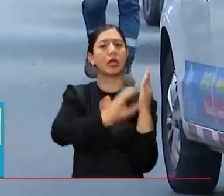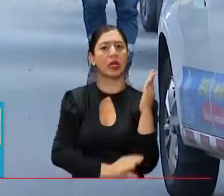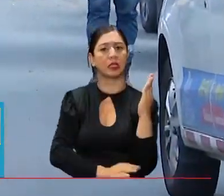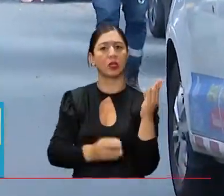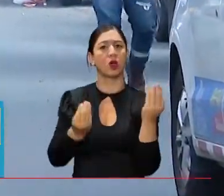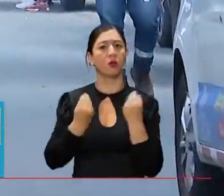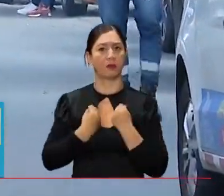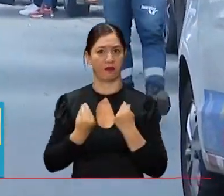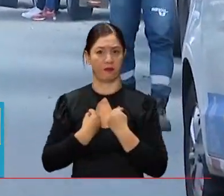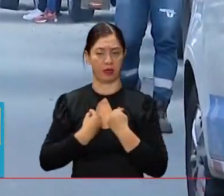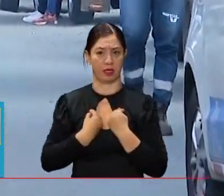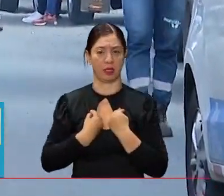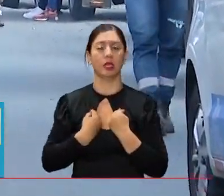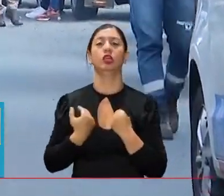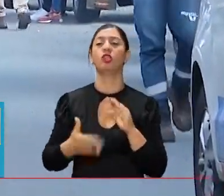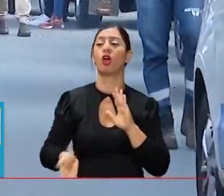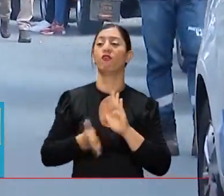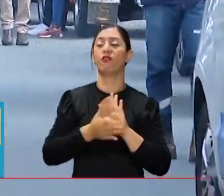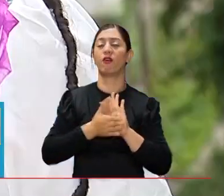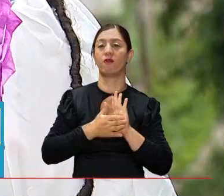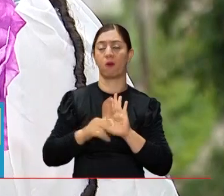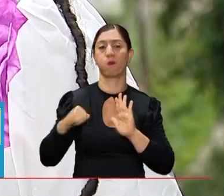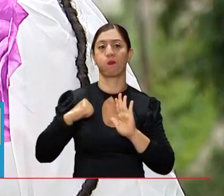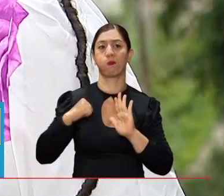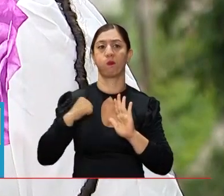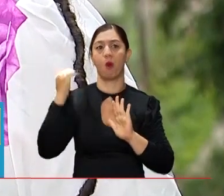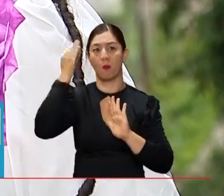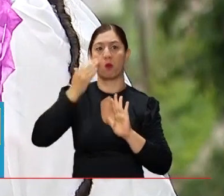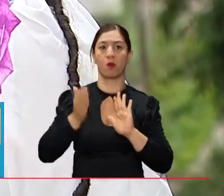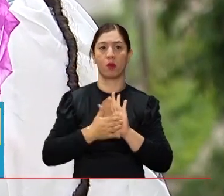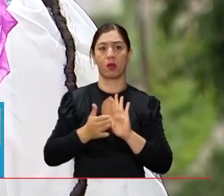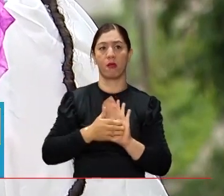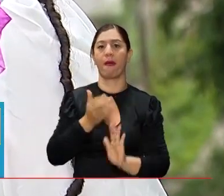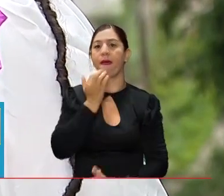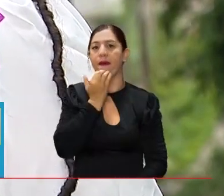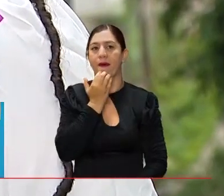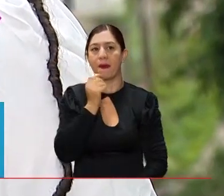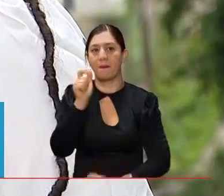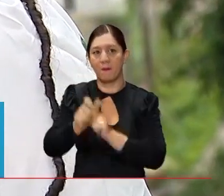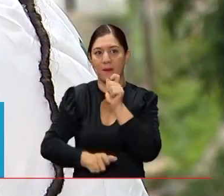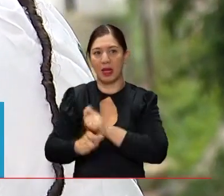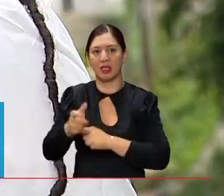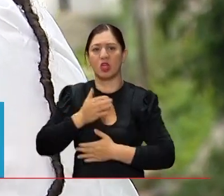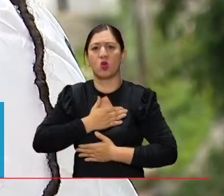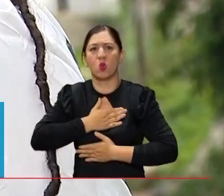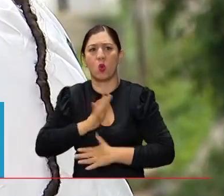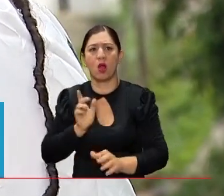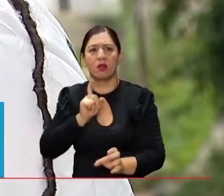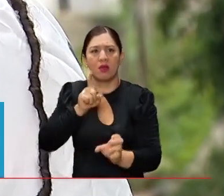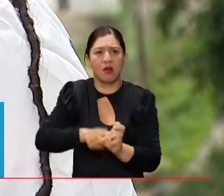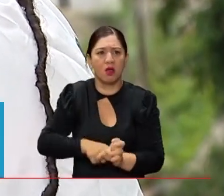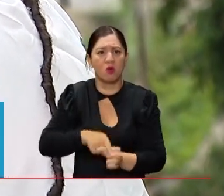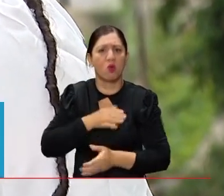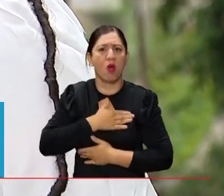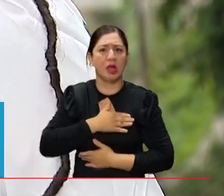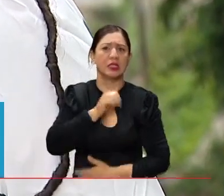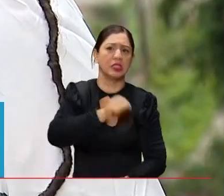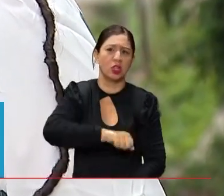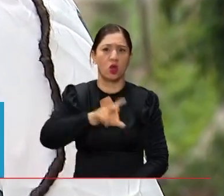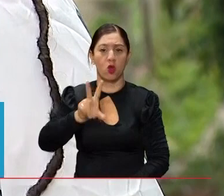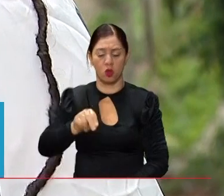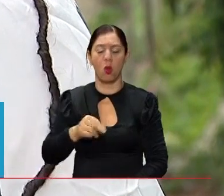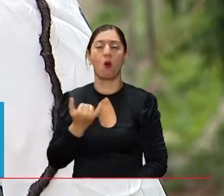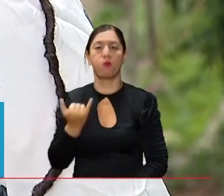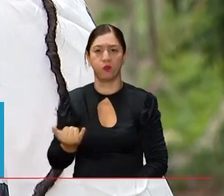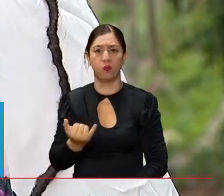y de eso tengo evidencia y tengo pruebas. Por ejemplo, para las personas que aspiran a cualquier vacante de perfil calificado o no calificado, se